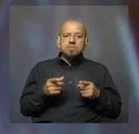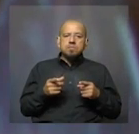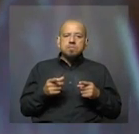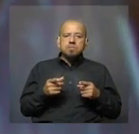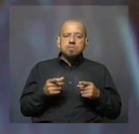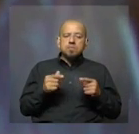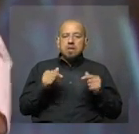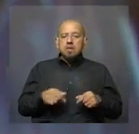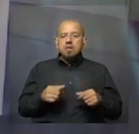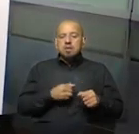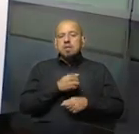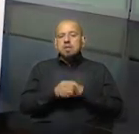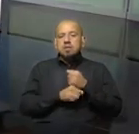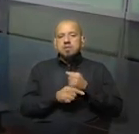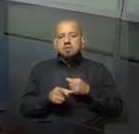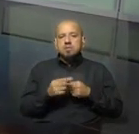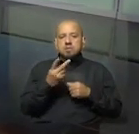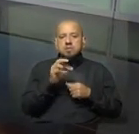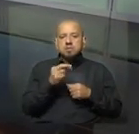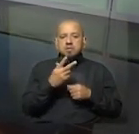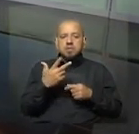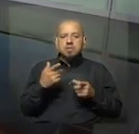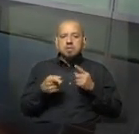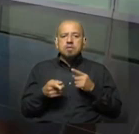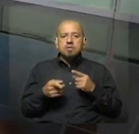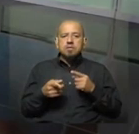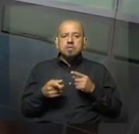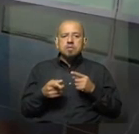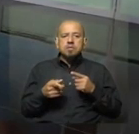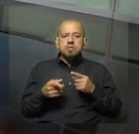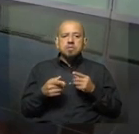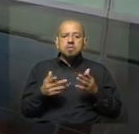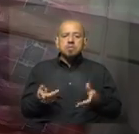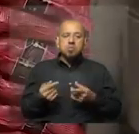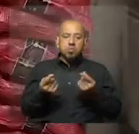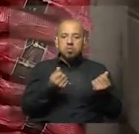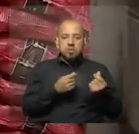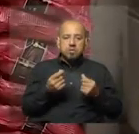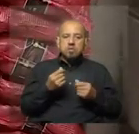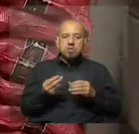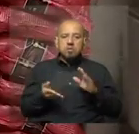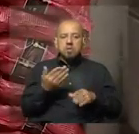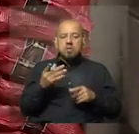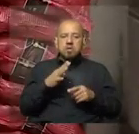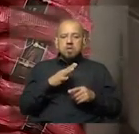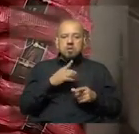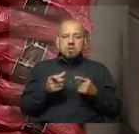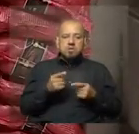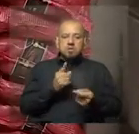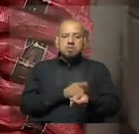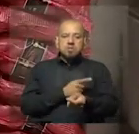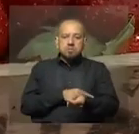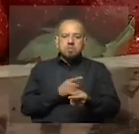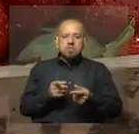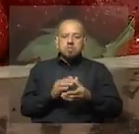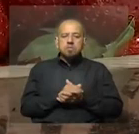en lo que es el correr de este año, que es cuando se va a comercializar esos productos, un precio un poquito mayor del que estábamos acostumbrados a pagar.